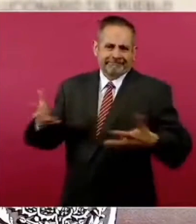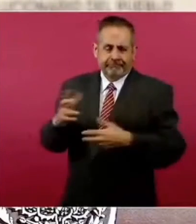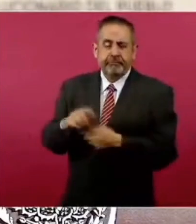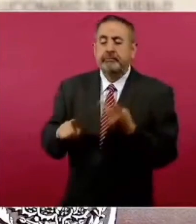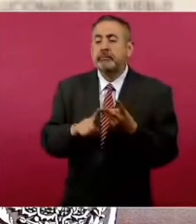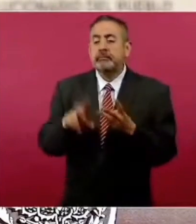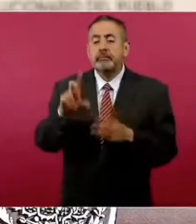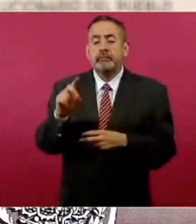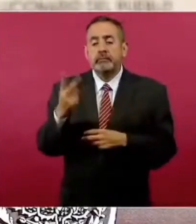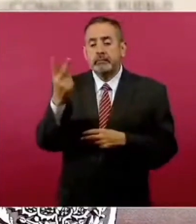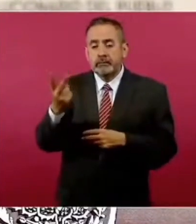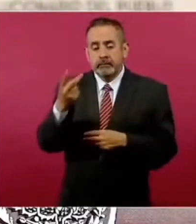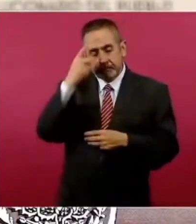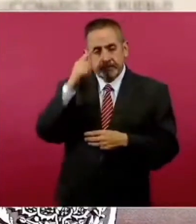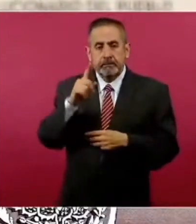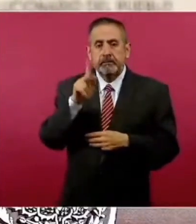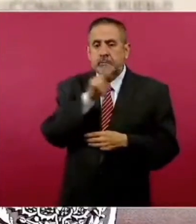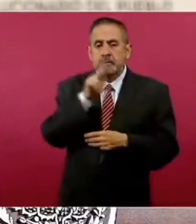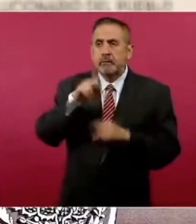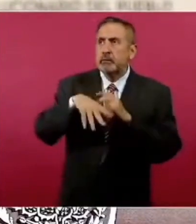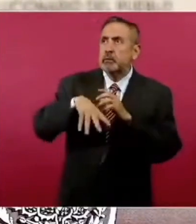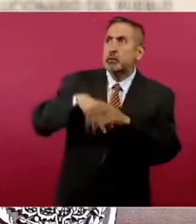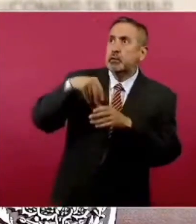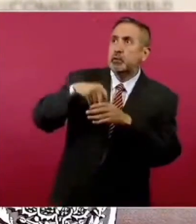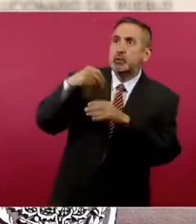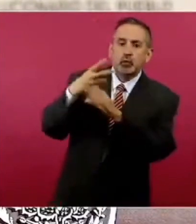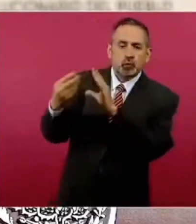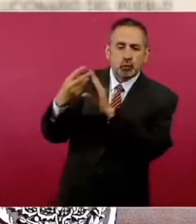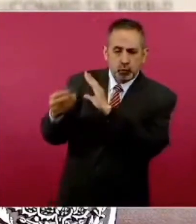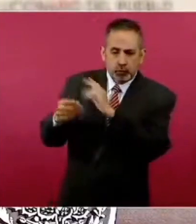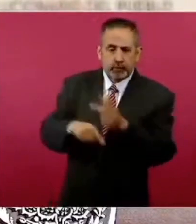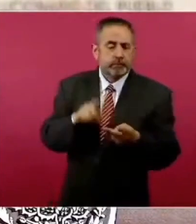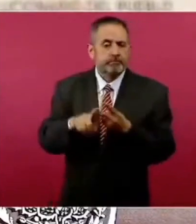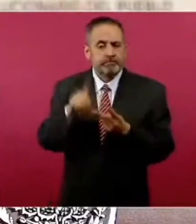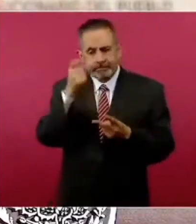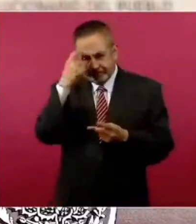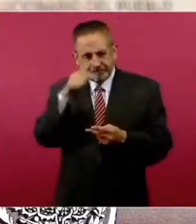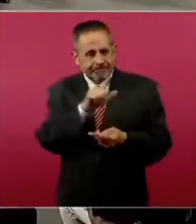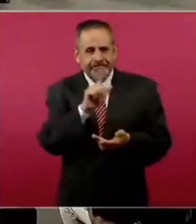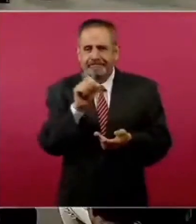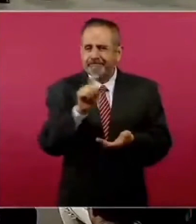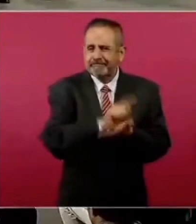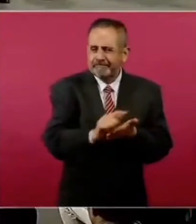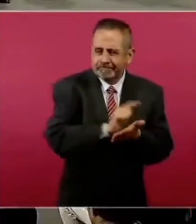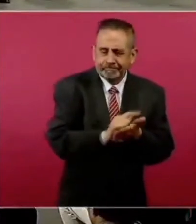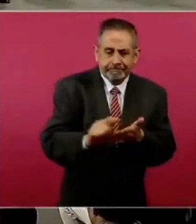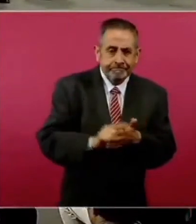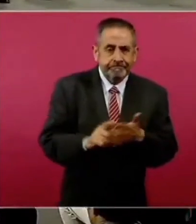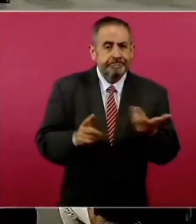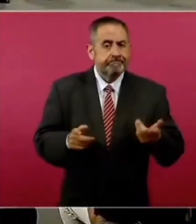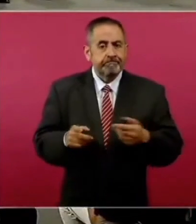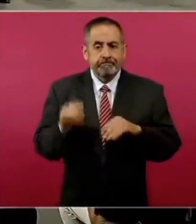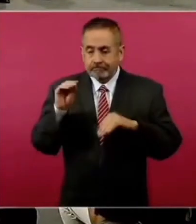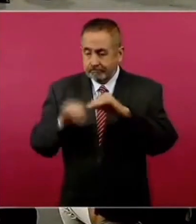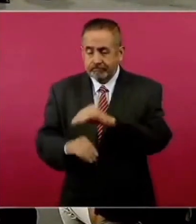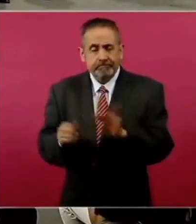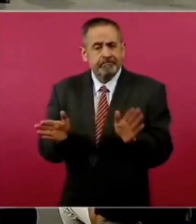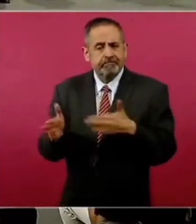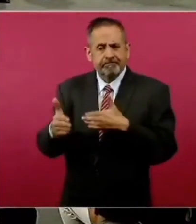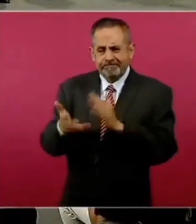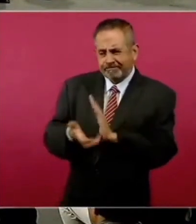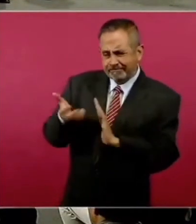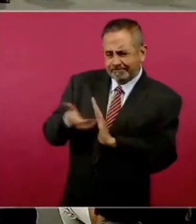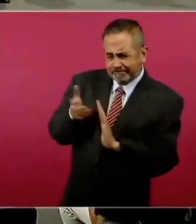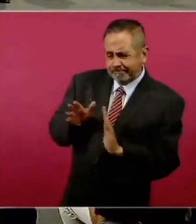treinta y dos sistemas de extracción de gases veinte plantas tratadoras de agua esto incluye en algunos casos incluso cárcamos que se han tenido